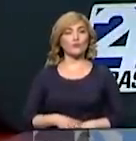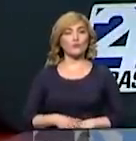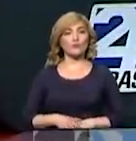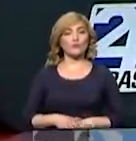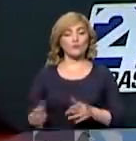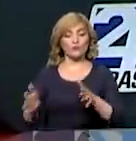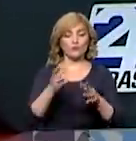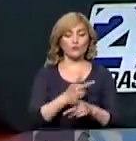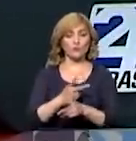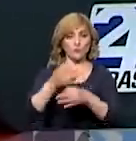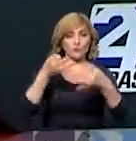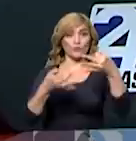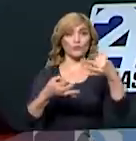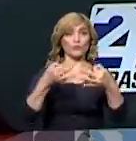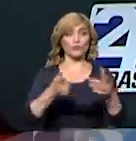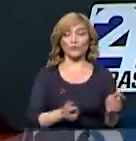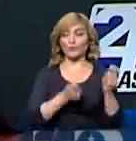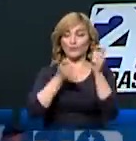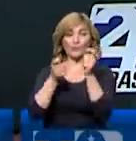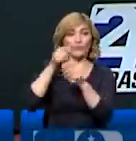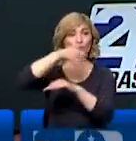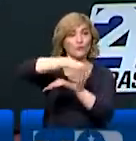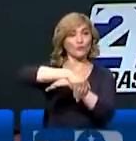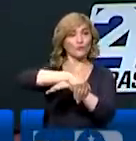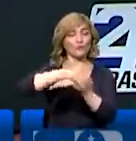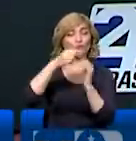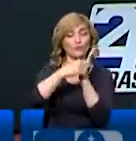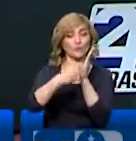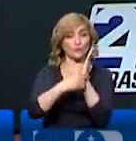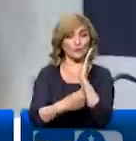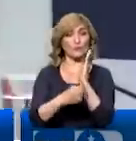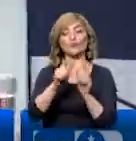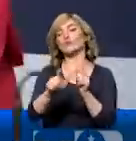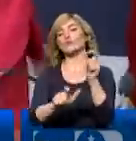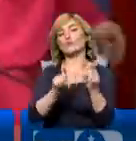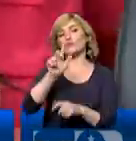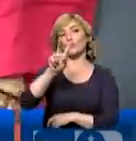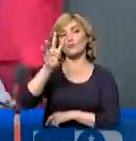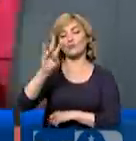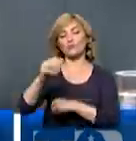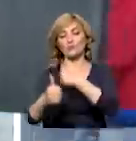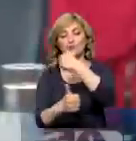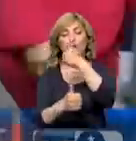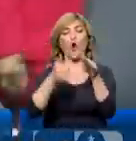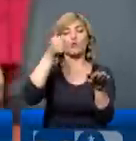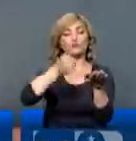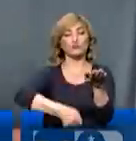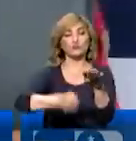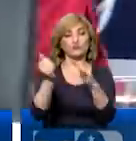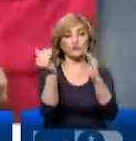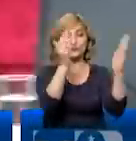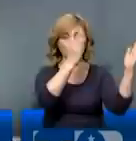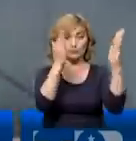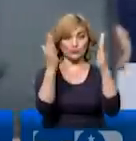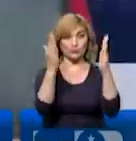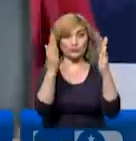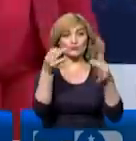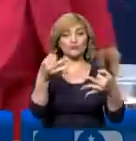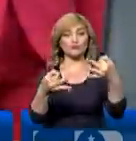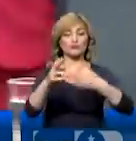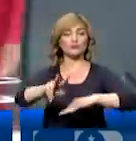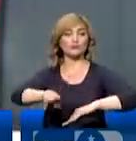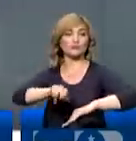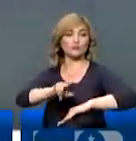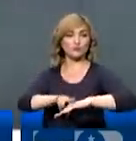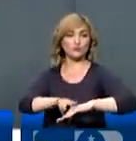El Consejo de la Judicatura entregará esta tarde las acciones de personal a los 26 conjueces temporales que llegarán a la Corte Nacional de Justicia